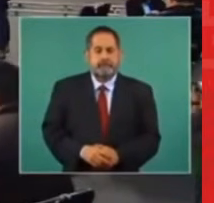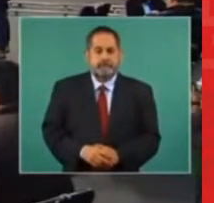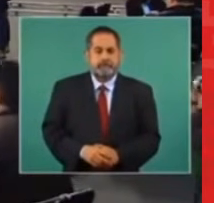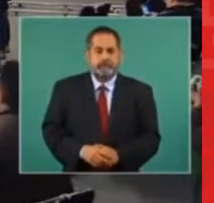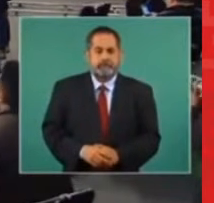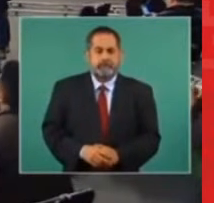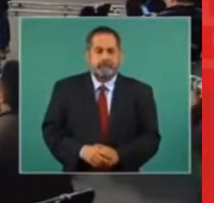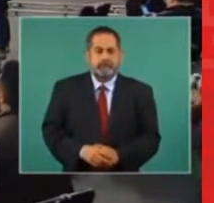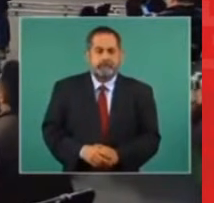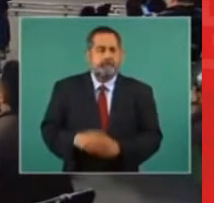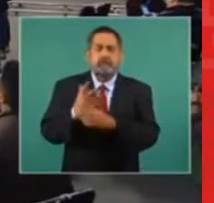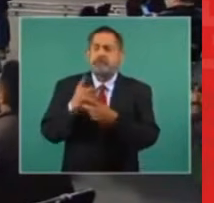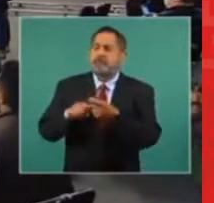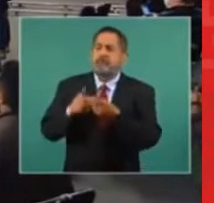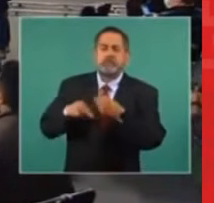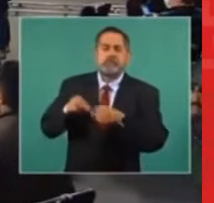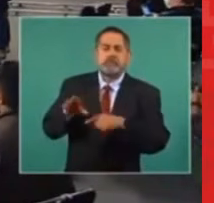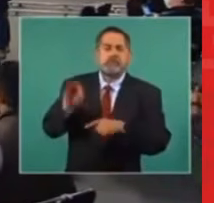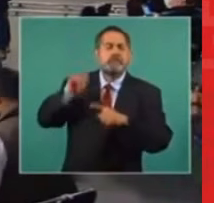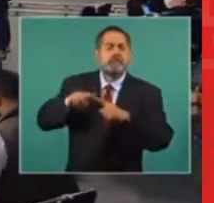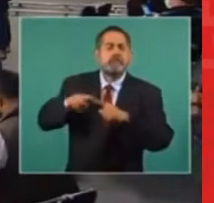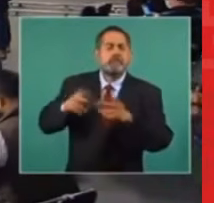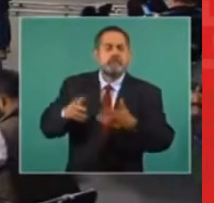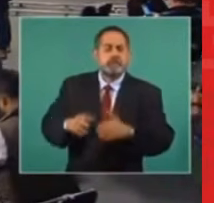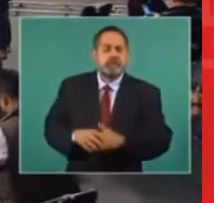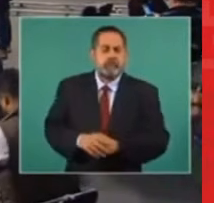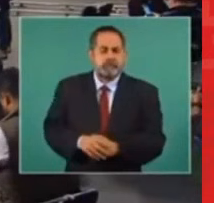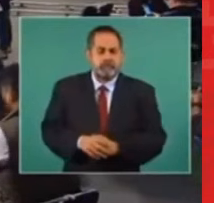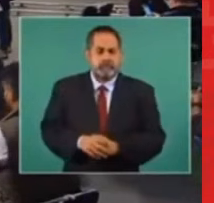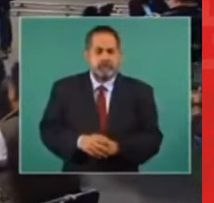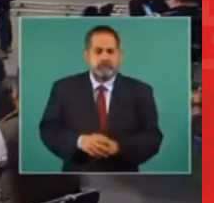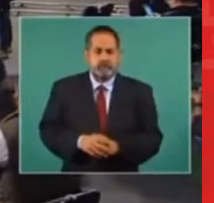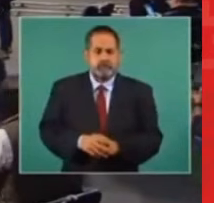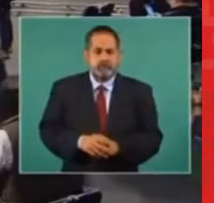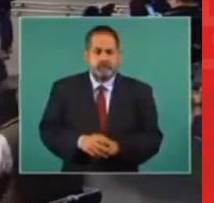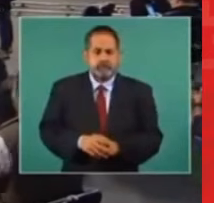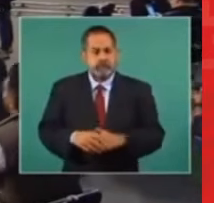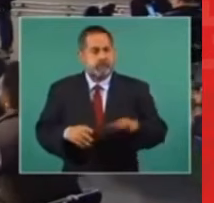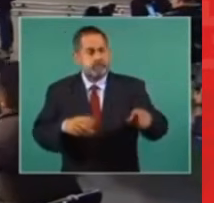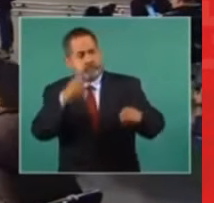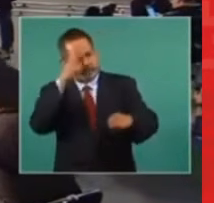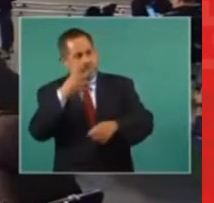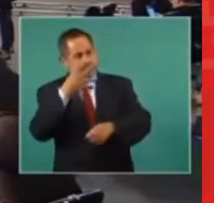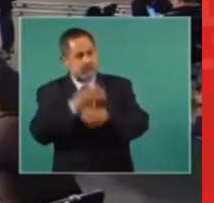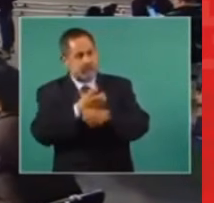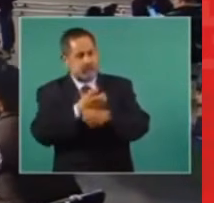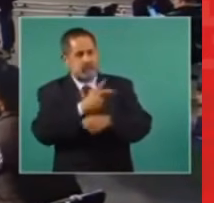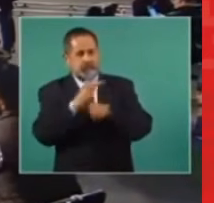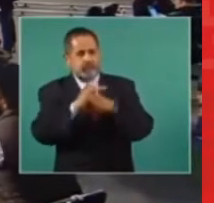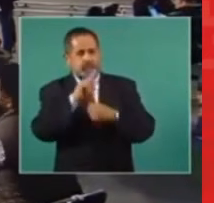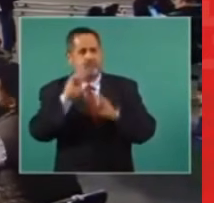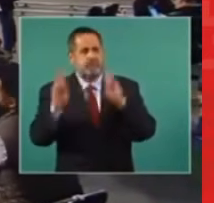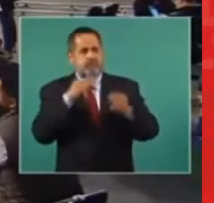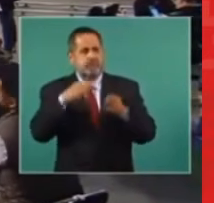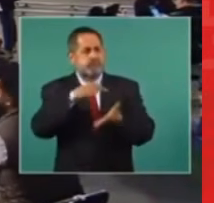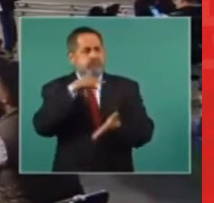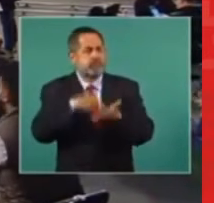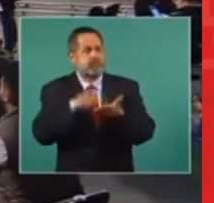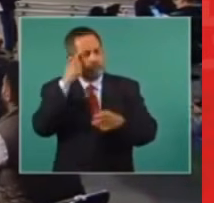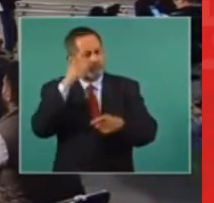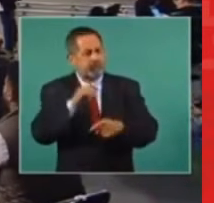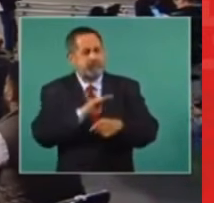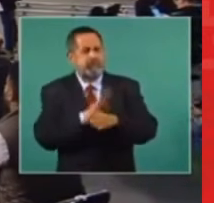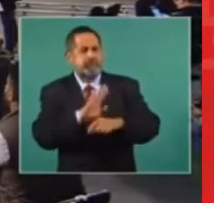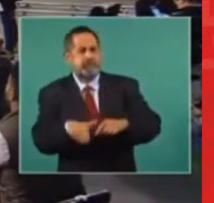adelante y ahí se queda, y ahí empieza a analizar los números, es decir, se acabó. Tú puedes hacer preguntas, adelante,